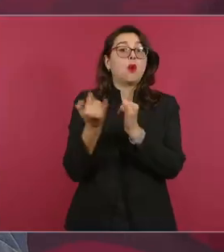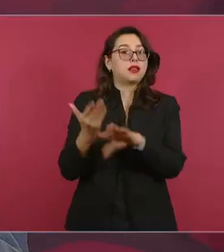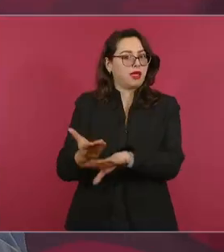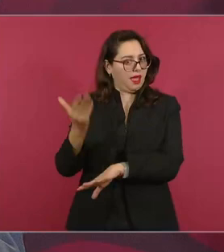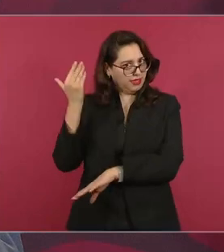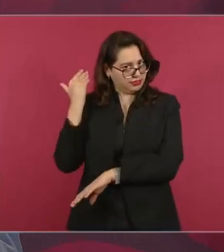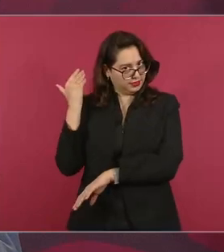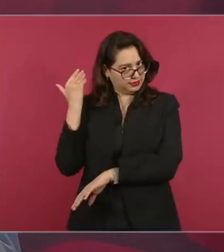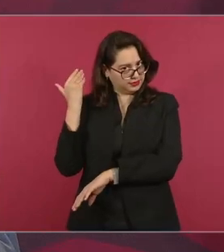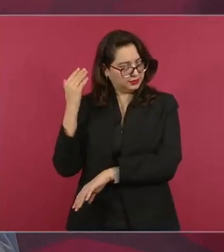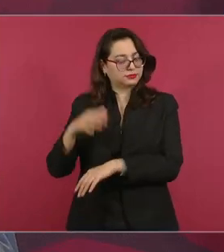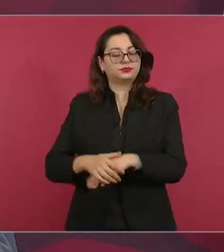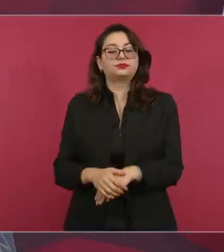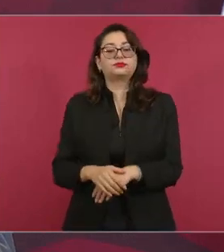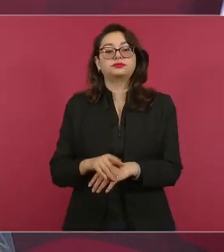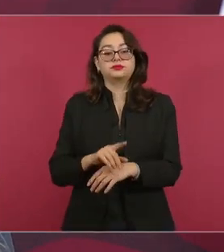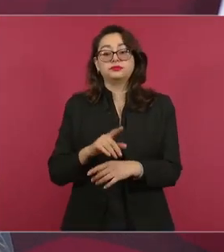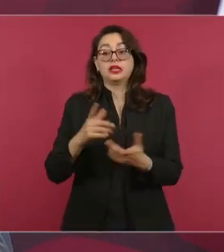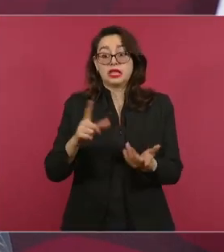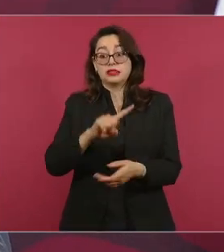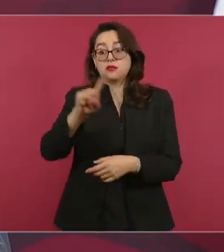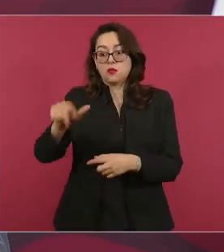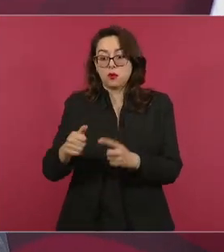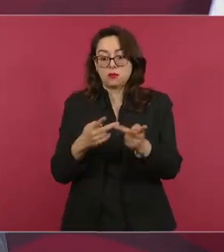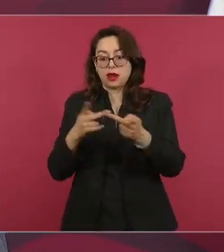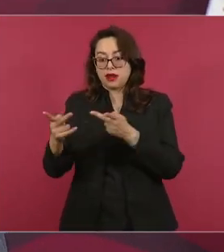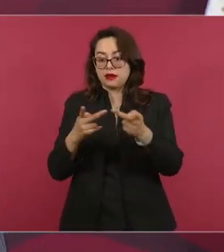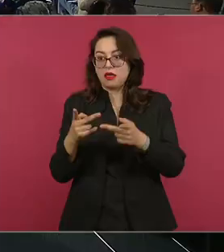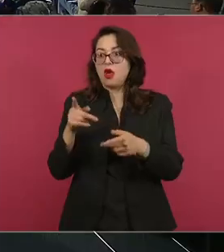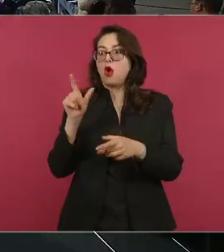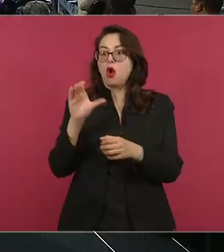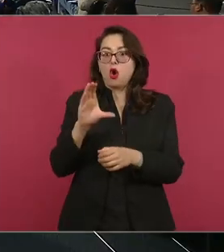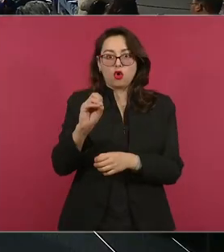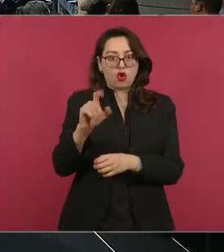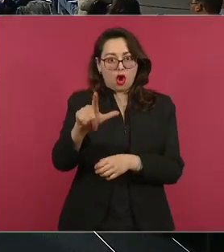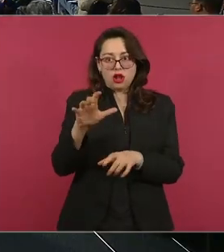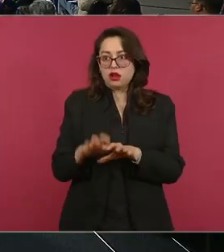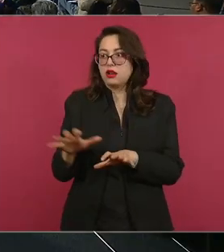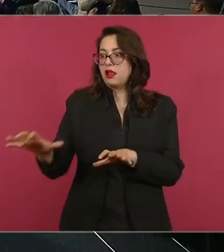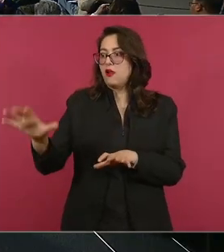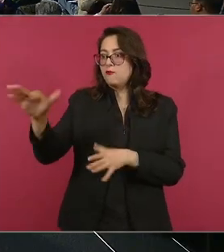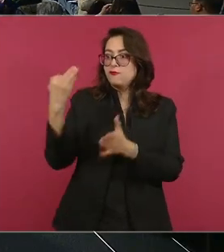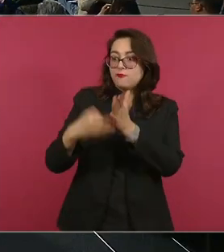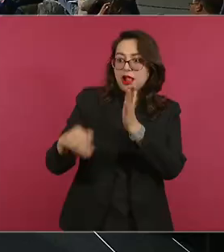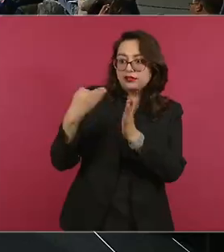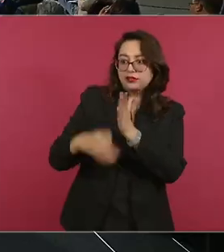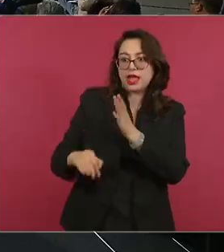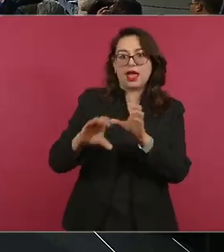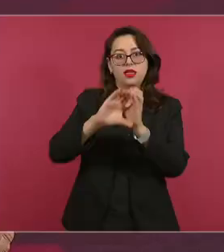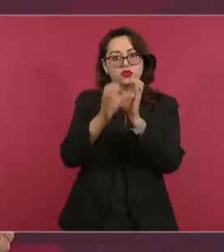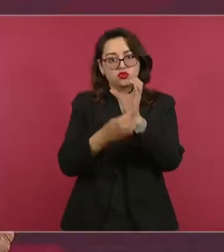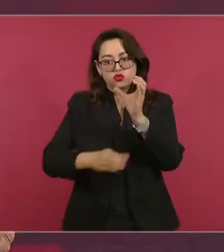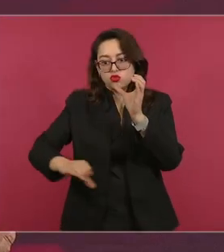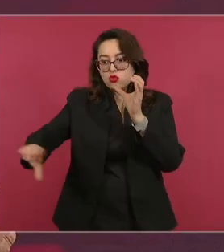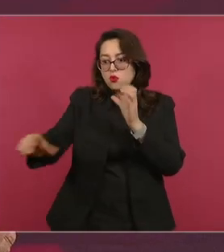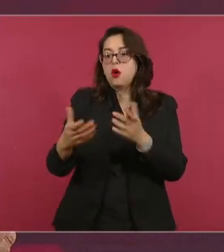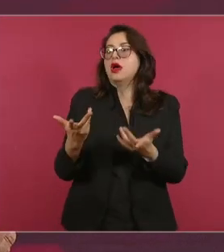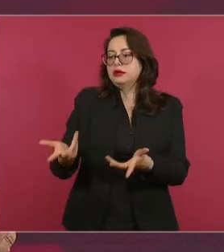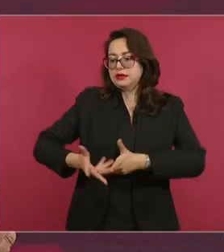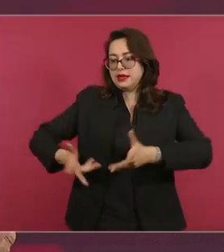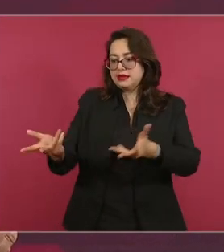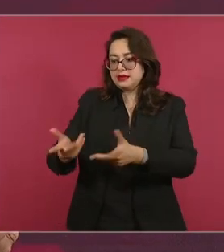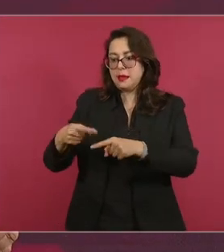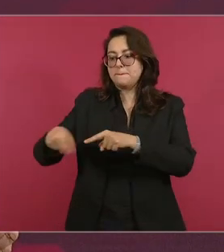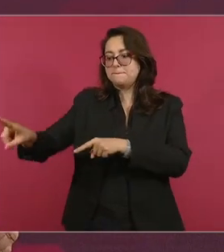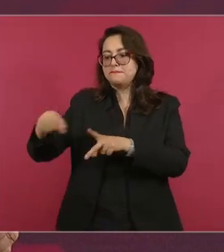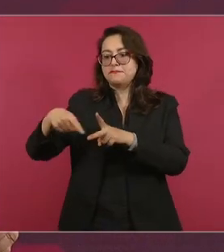ampliar el abasto de agua. De todas maneras, solo